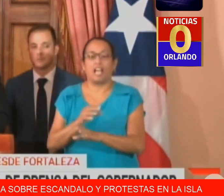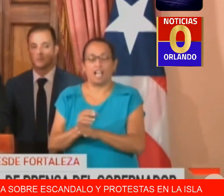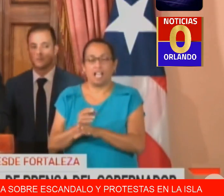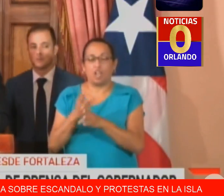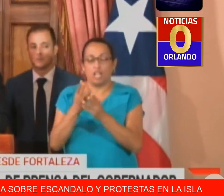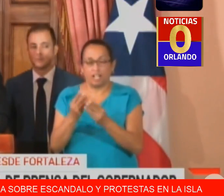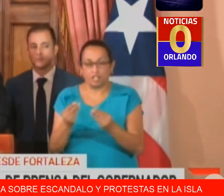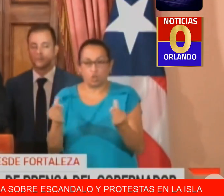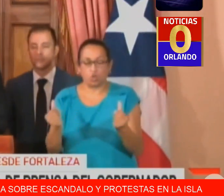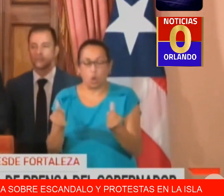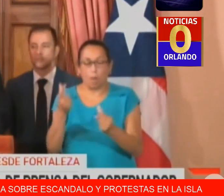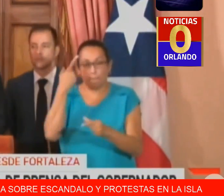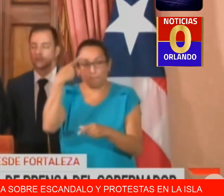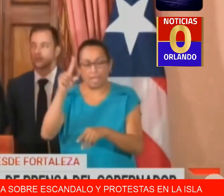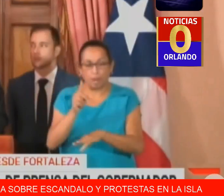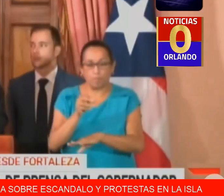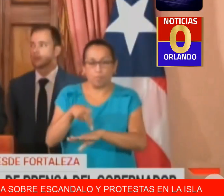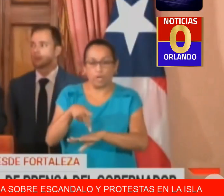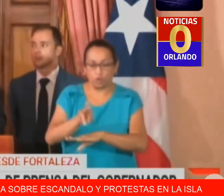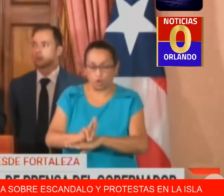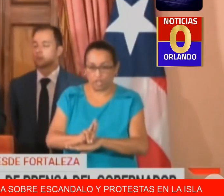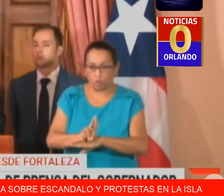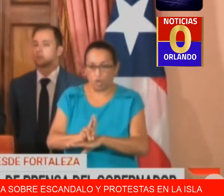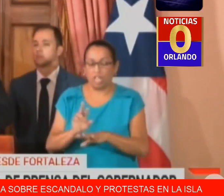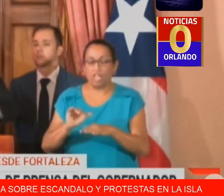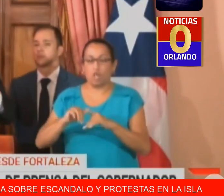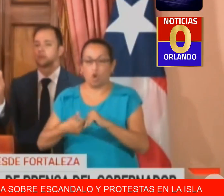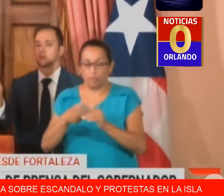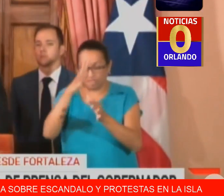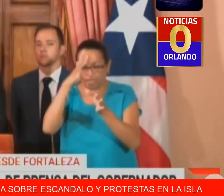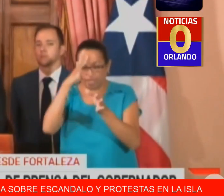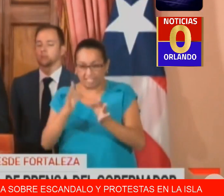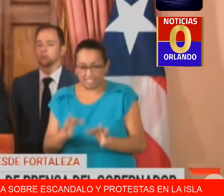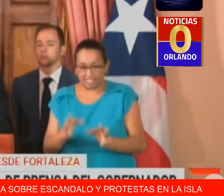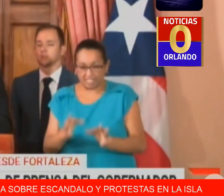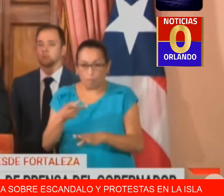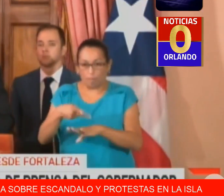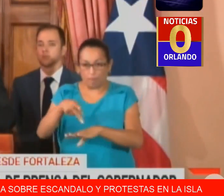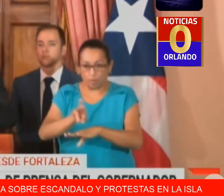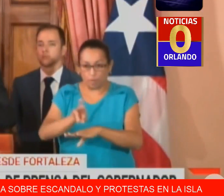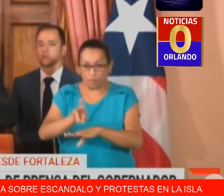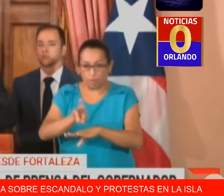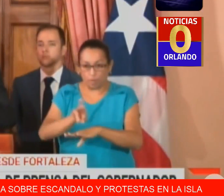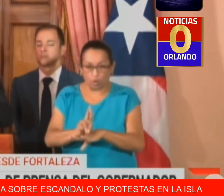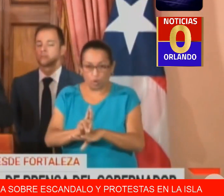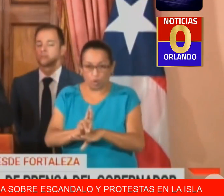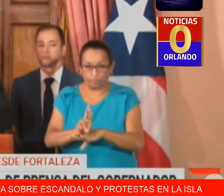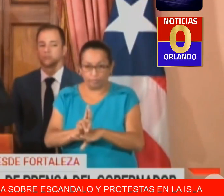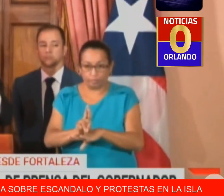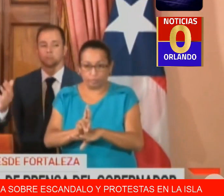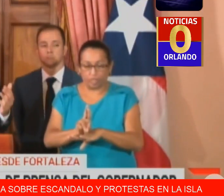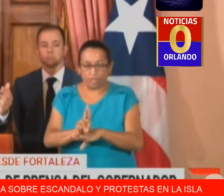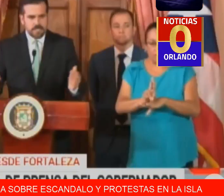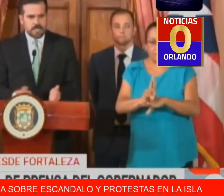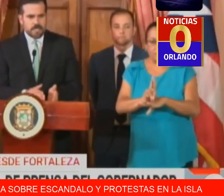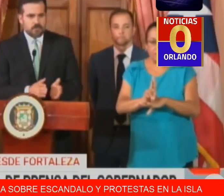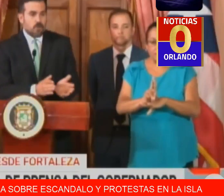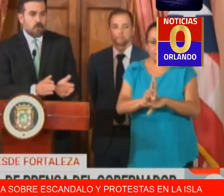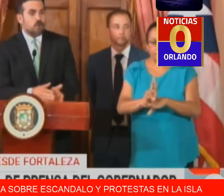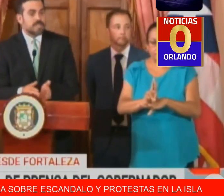ellos vean cuáles son las acciones que se están tomando en el gobierno de Puerto Rico, que a veces, ¿verdad?, de nuevo, se